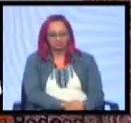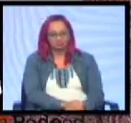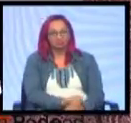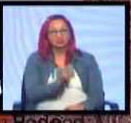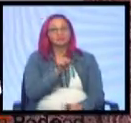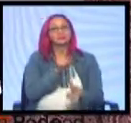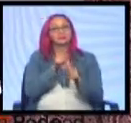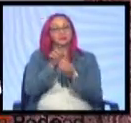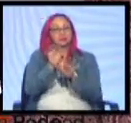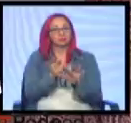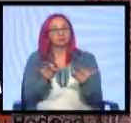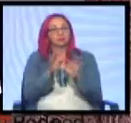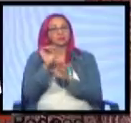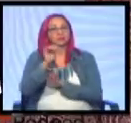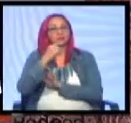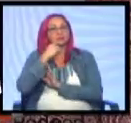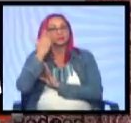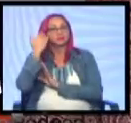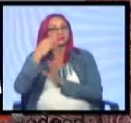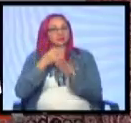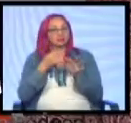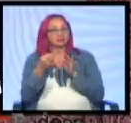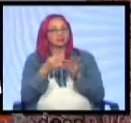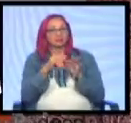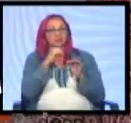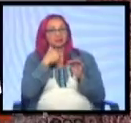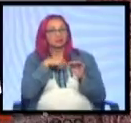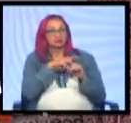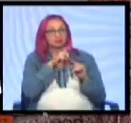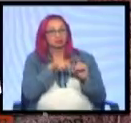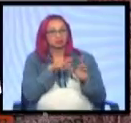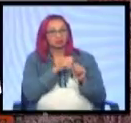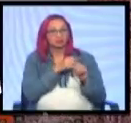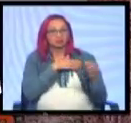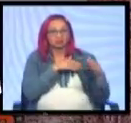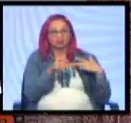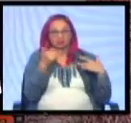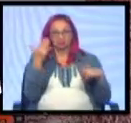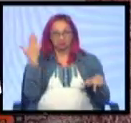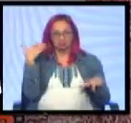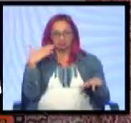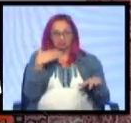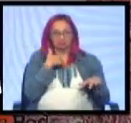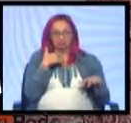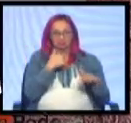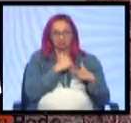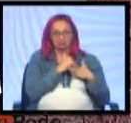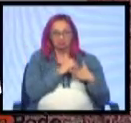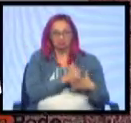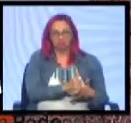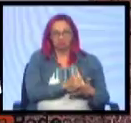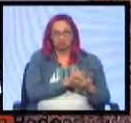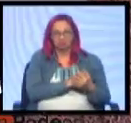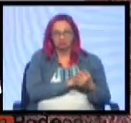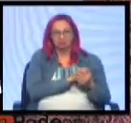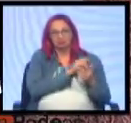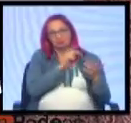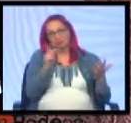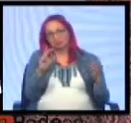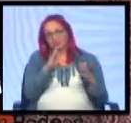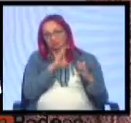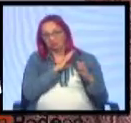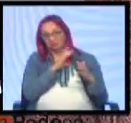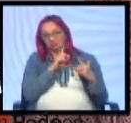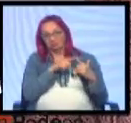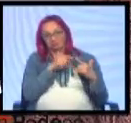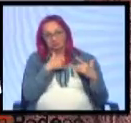eso es muy importante. Y como bien lo explicábamos, no lo hemos podido hacer, a pesar de que hemos tenido la colaboración de las